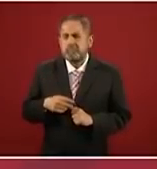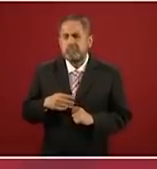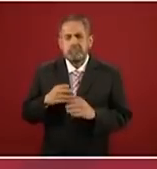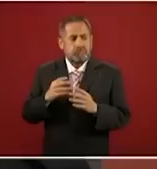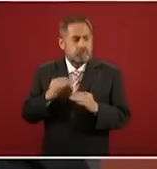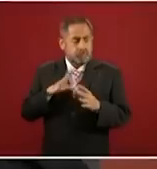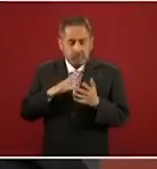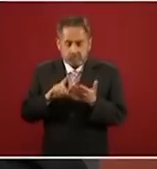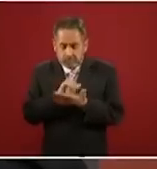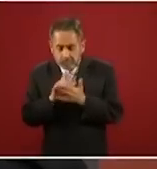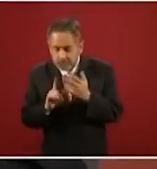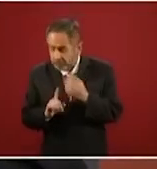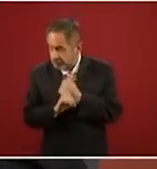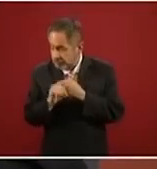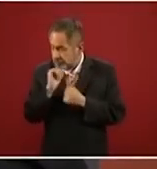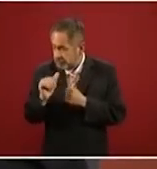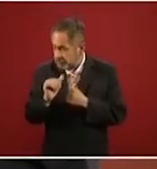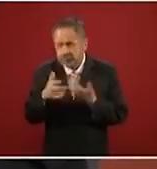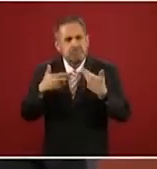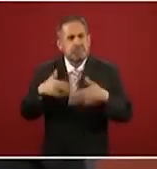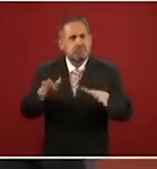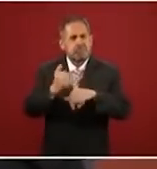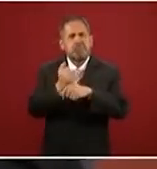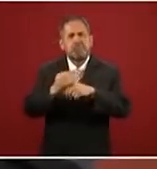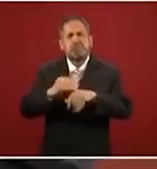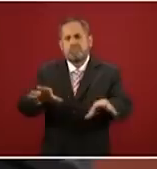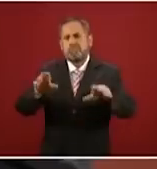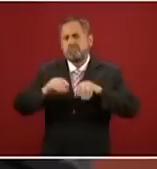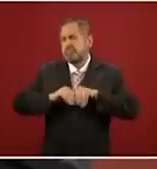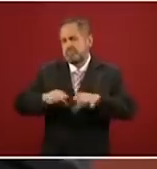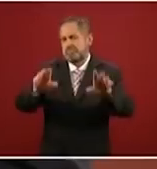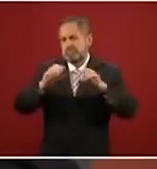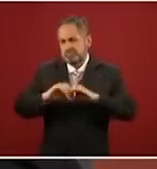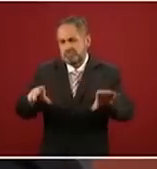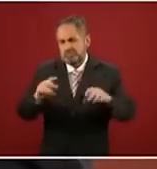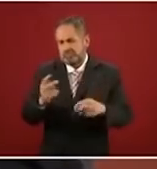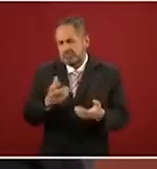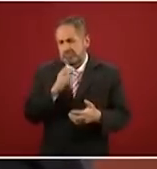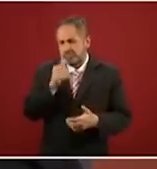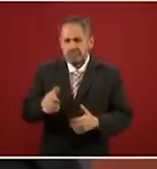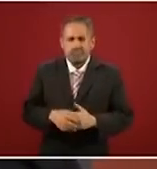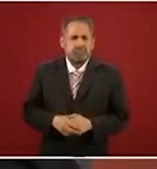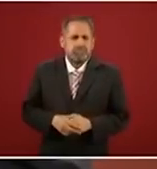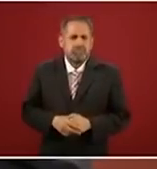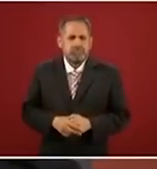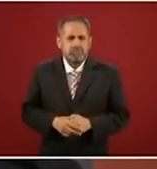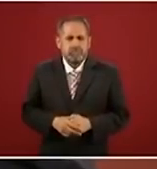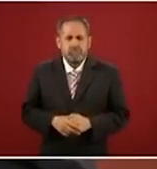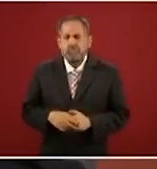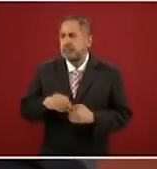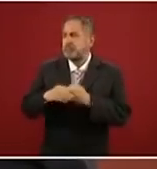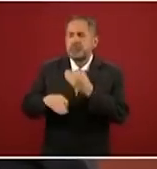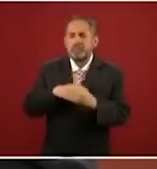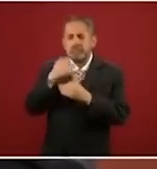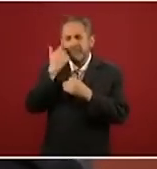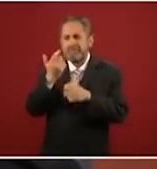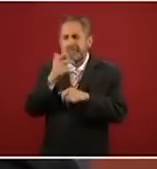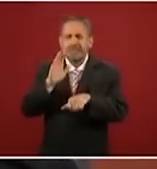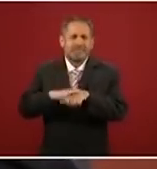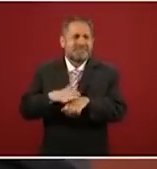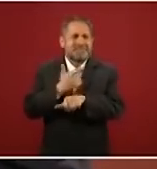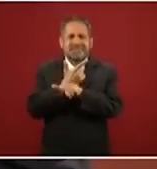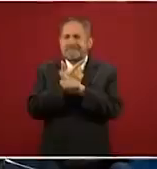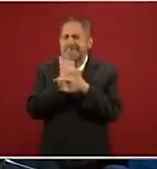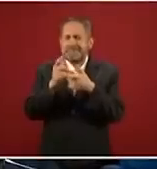impedimento legal pues se hace este público nosotros queremos hacer la vida pública cada vez más